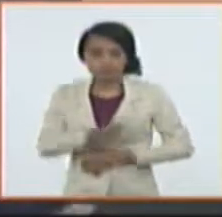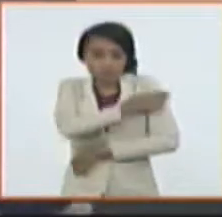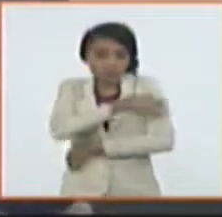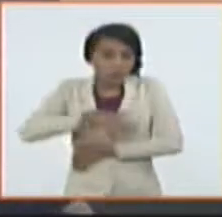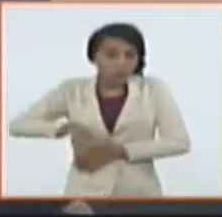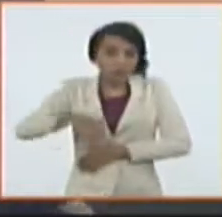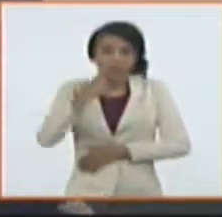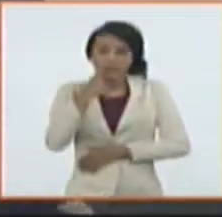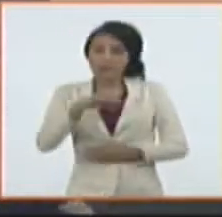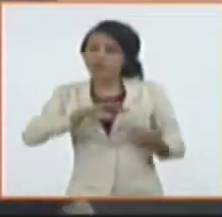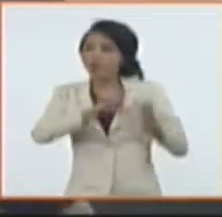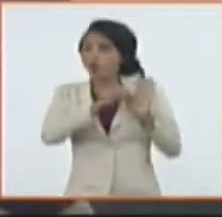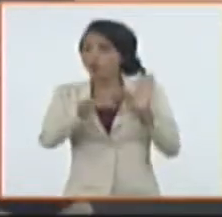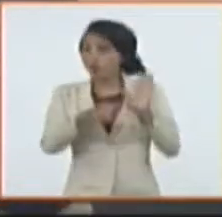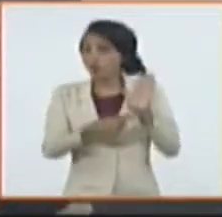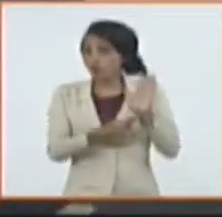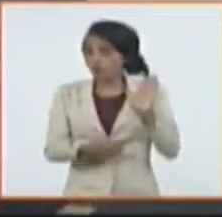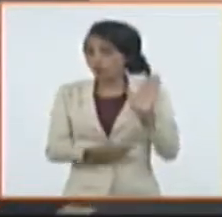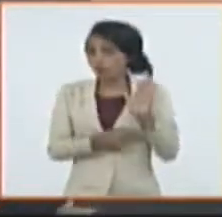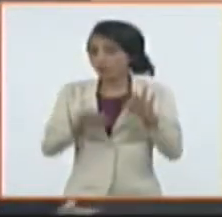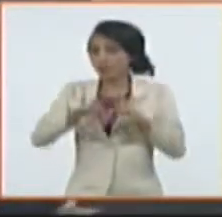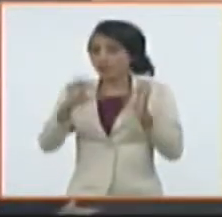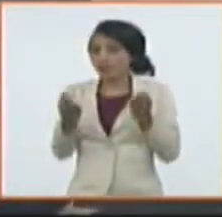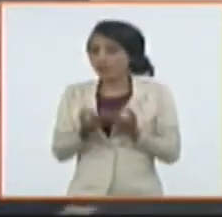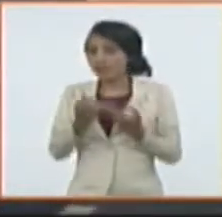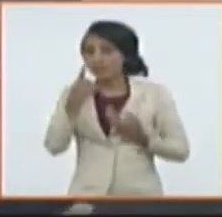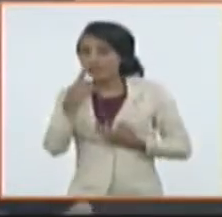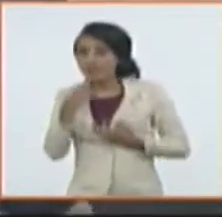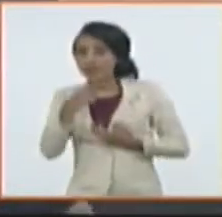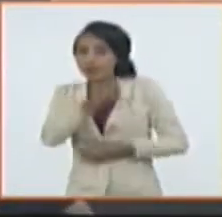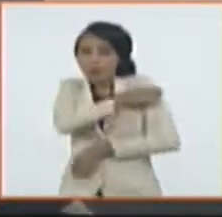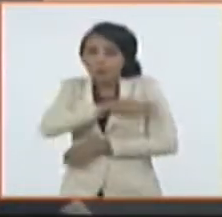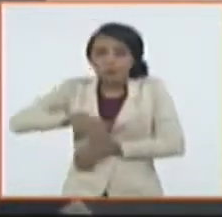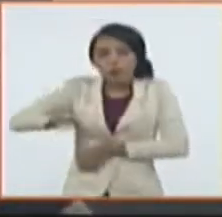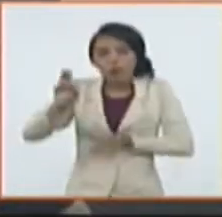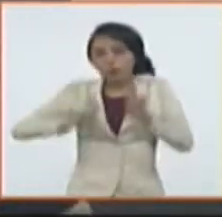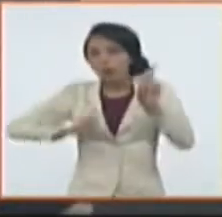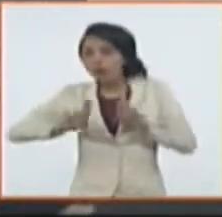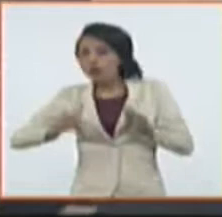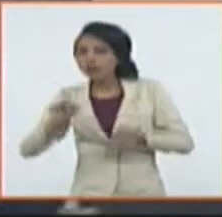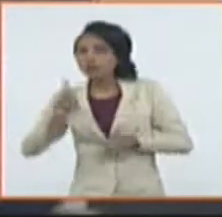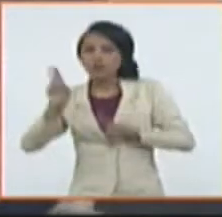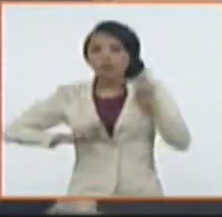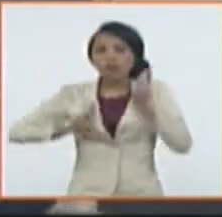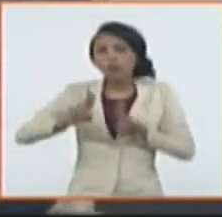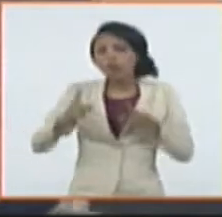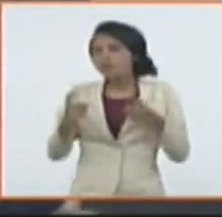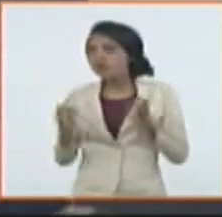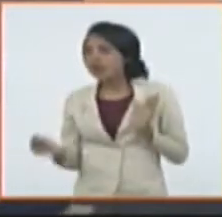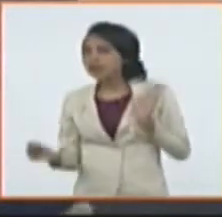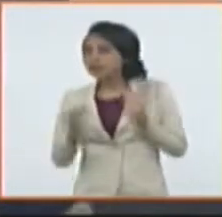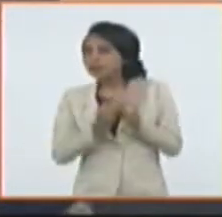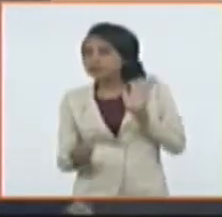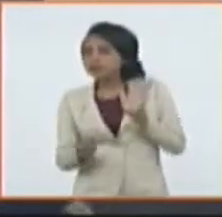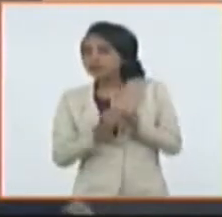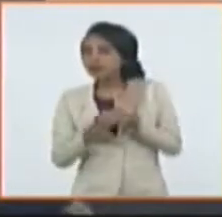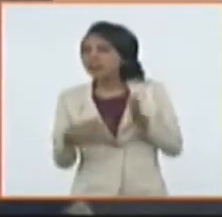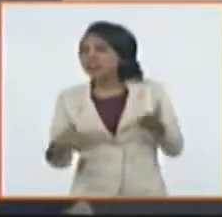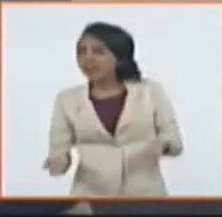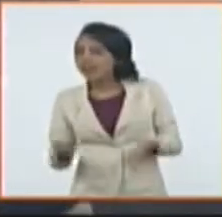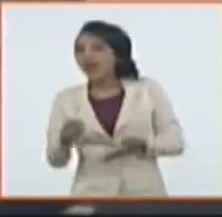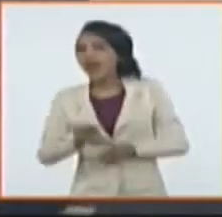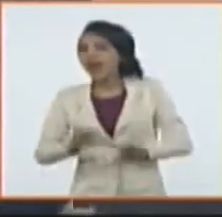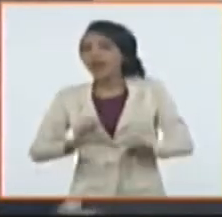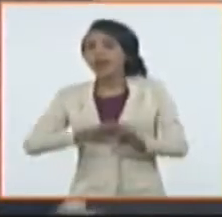Familia, que ya se han ido dando elementos en la versión 22 de su texto, que todavía no constituye el anteproyecto que va a la